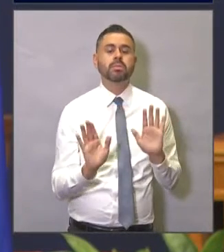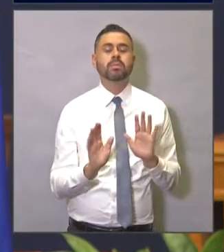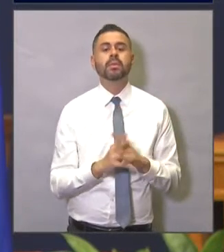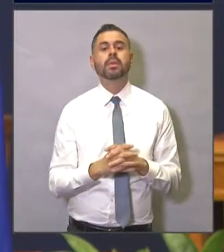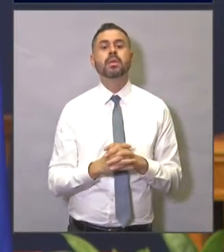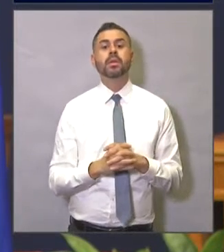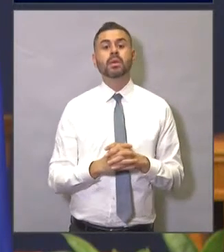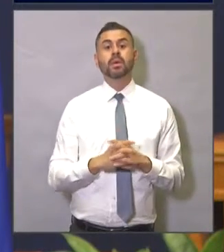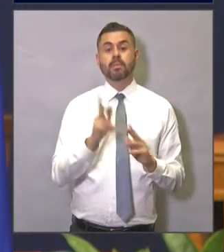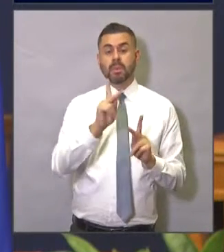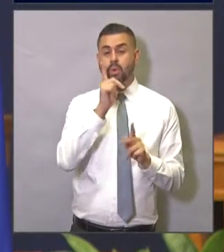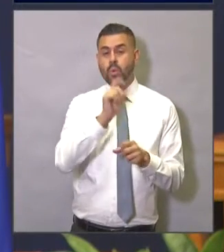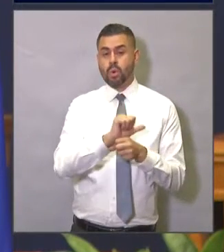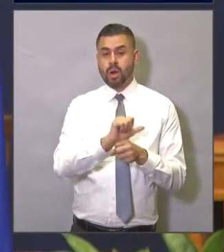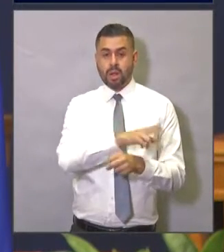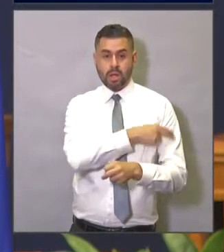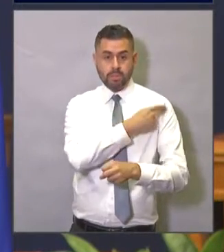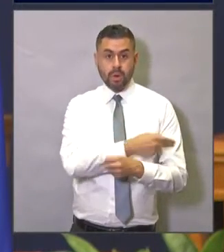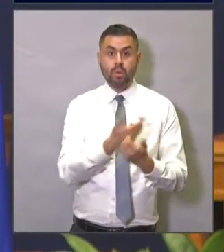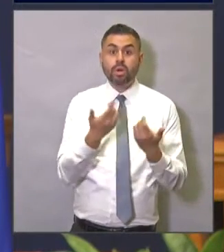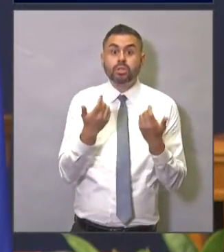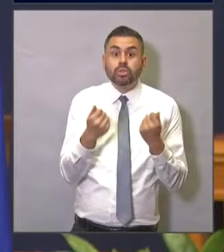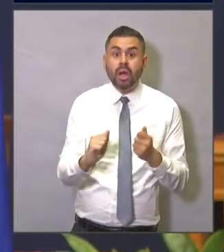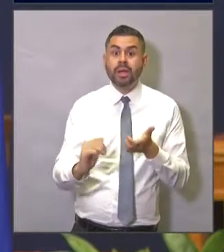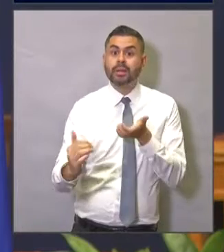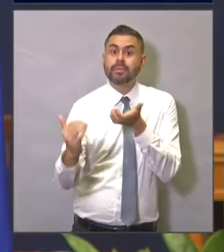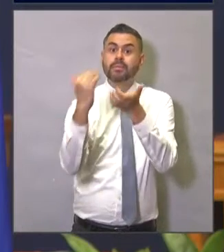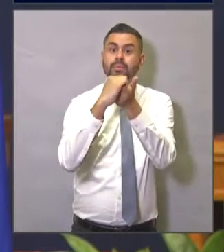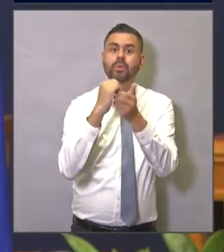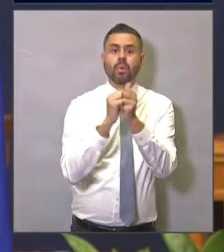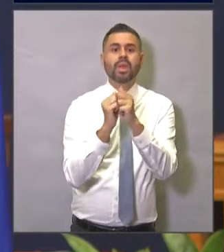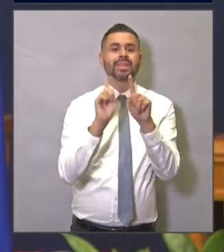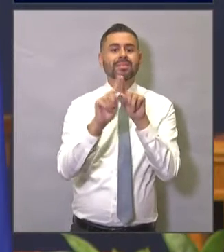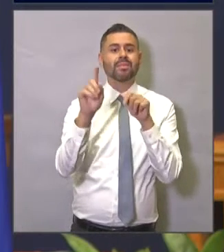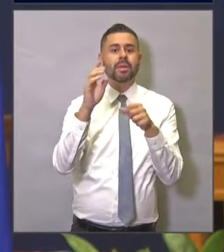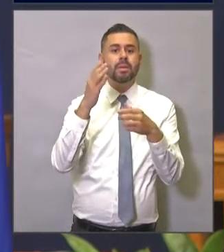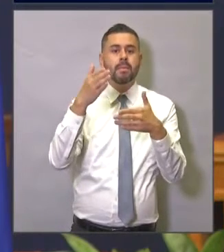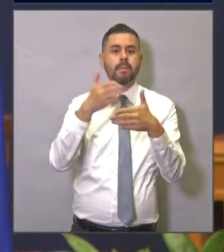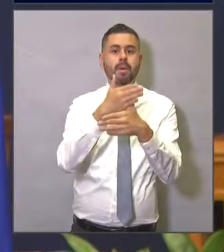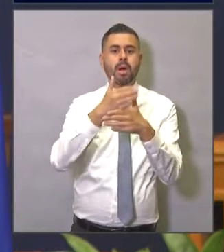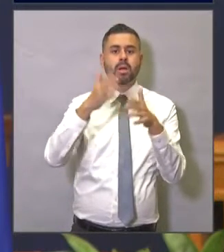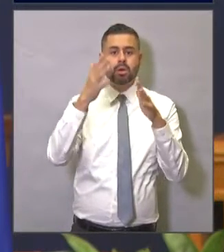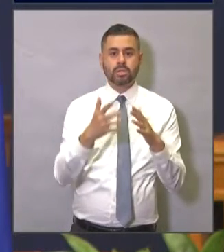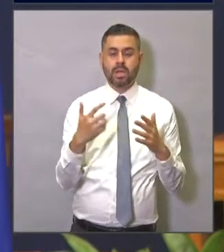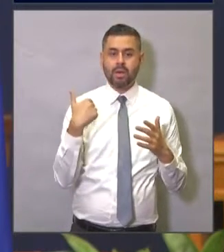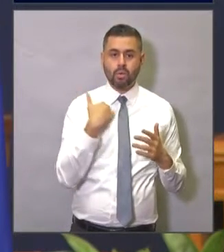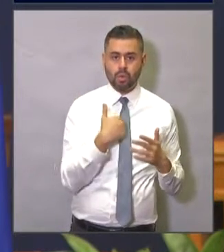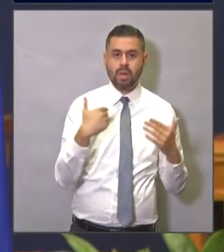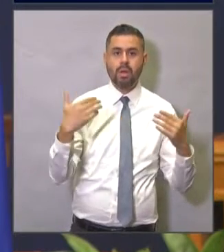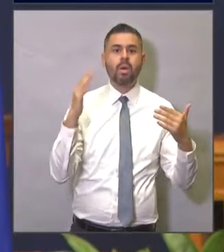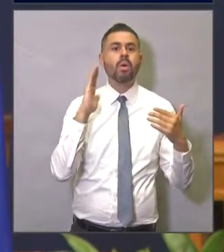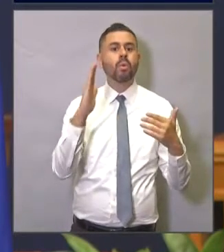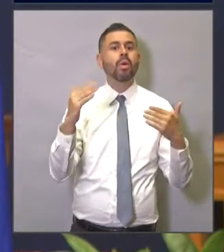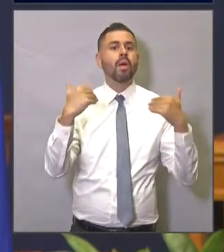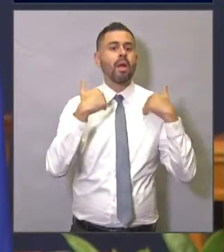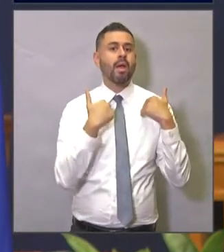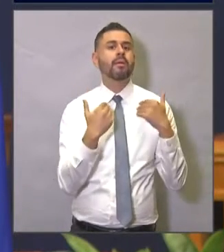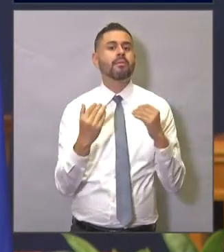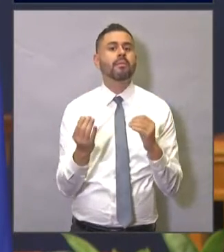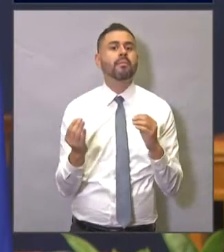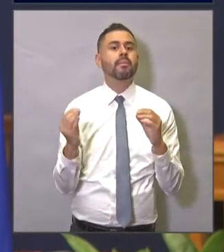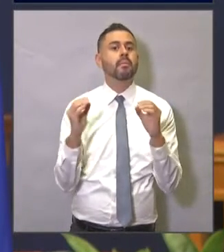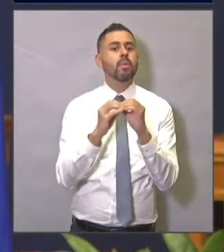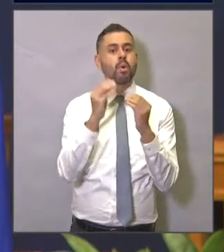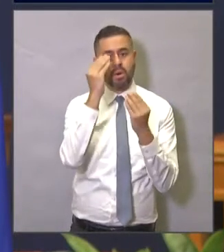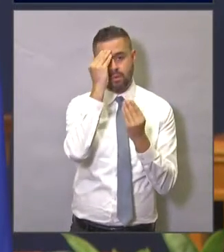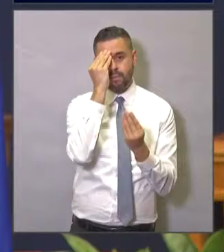varios compañeros para distribuir esa vacuna y vamos a tener más información en los próximos